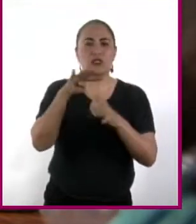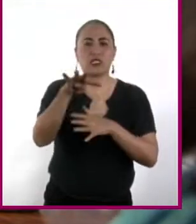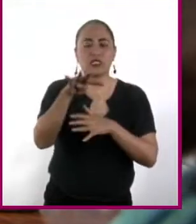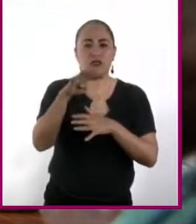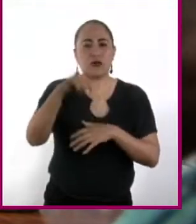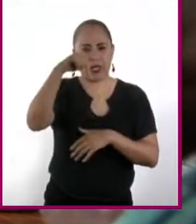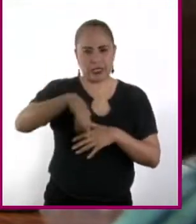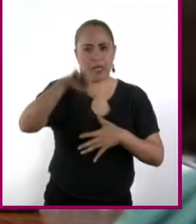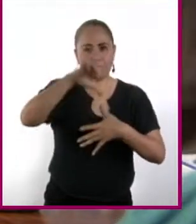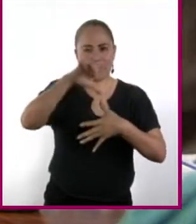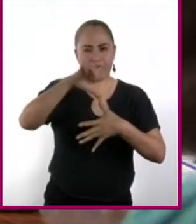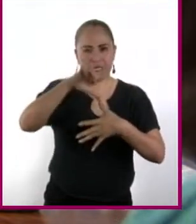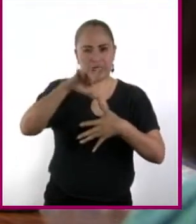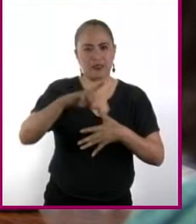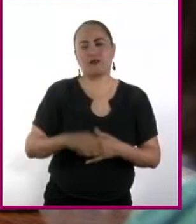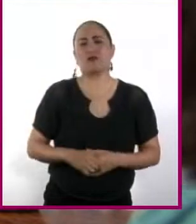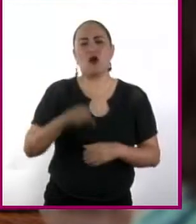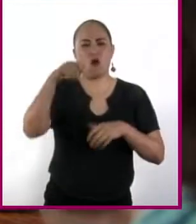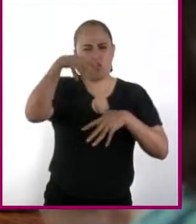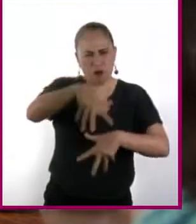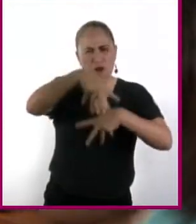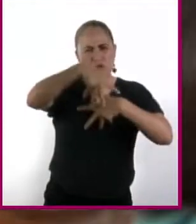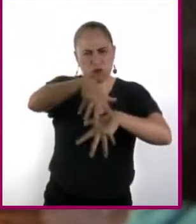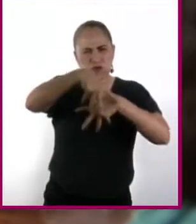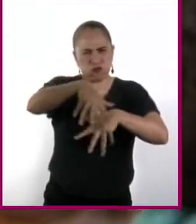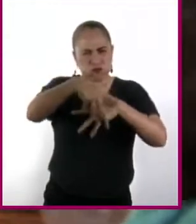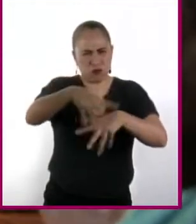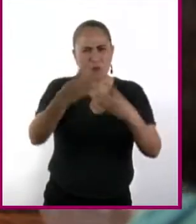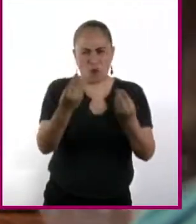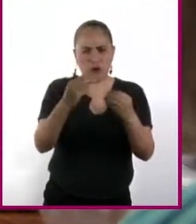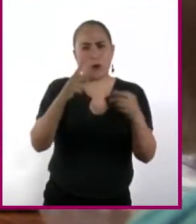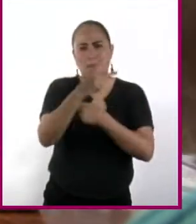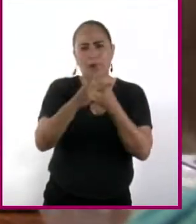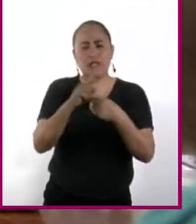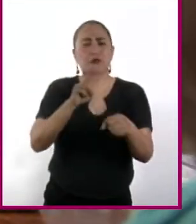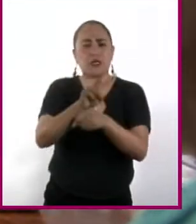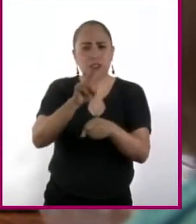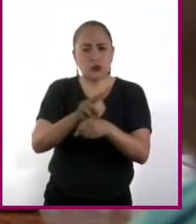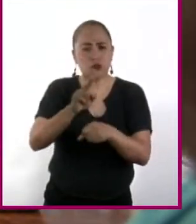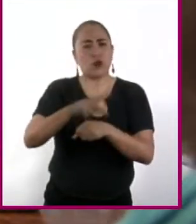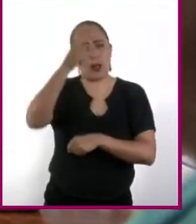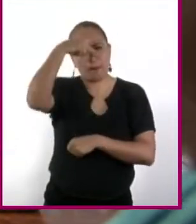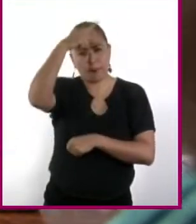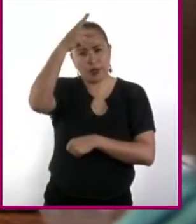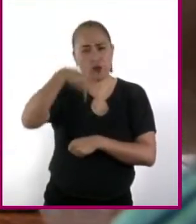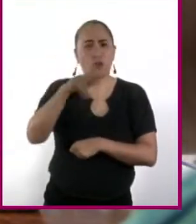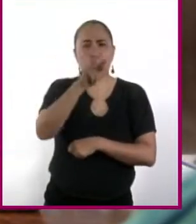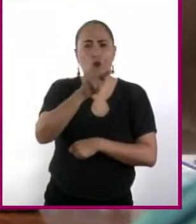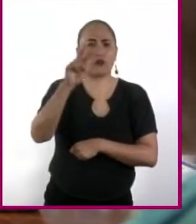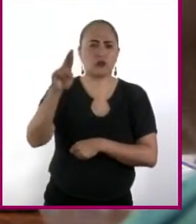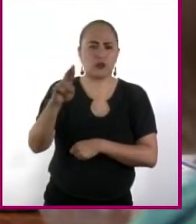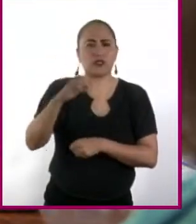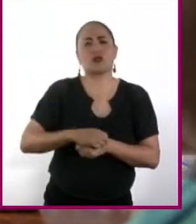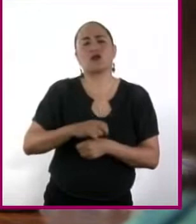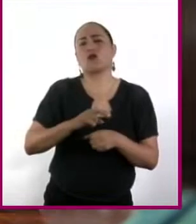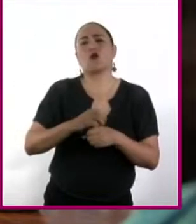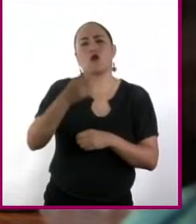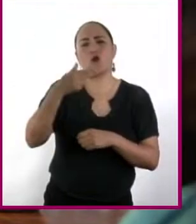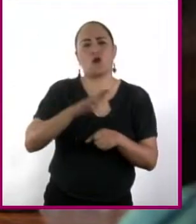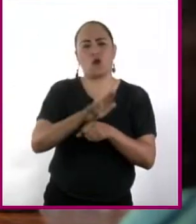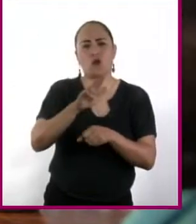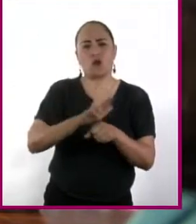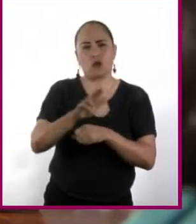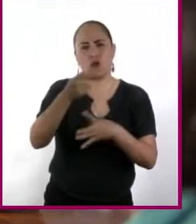en América Latina por la serie de protestas masivas que ocurrieron en Venezuela, Perú, Puerto Rico, Honduras, Nicaragua,